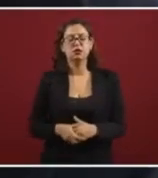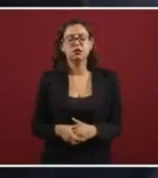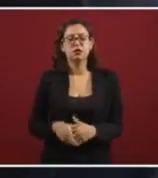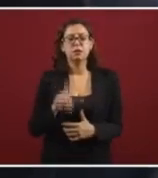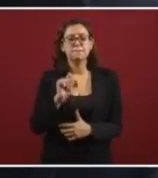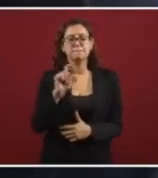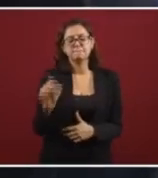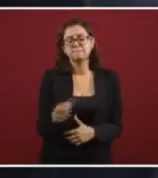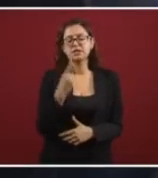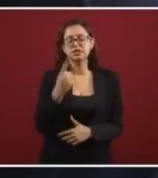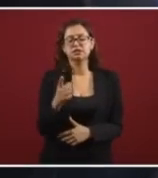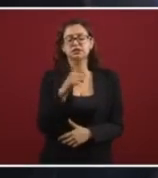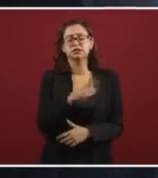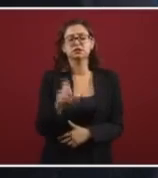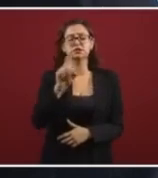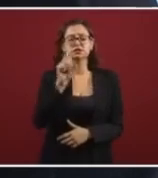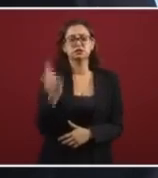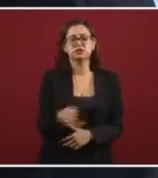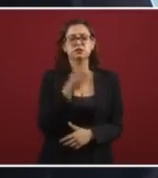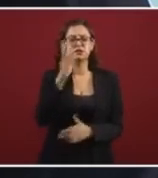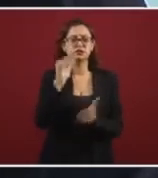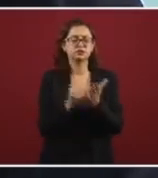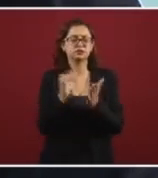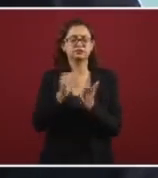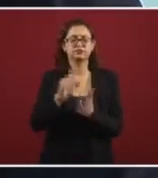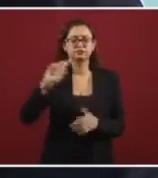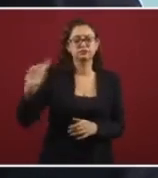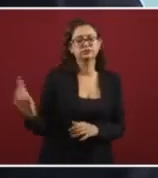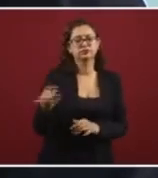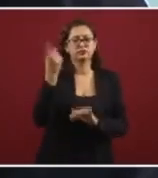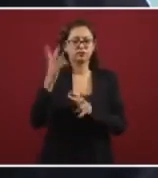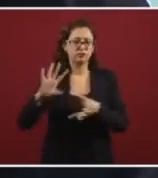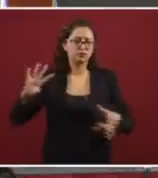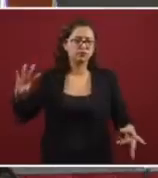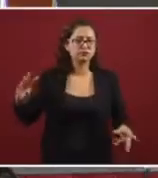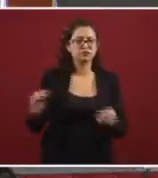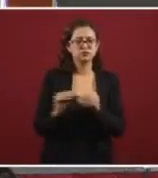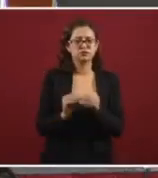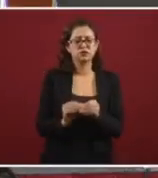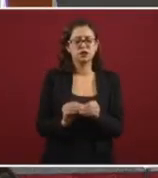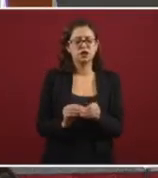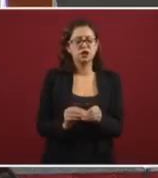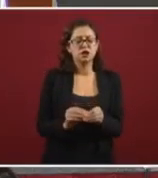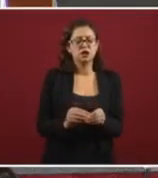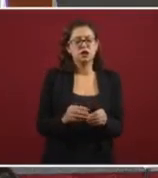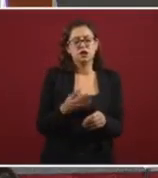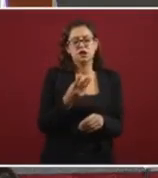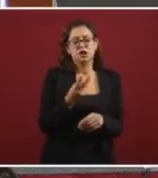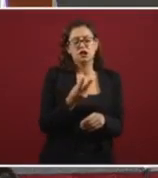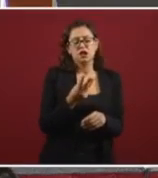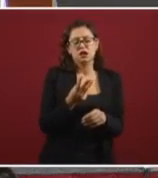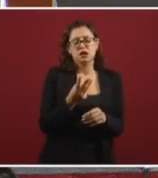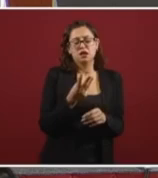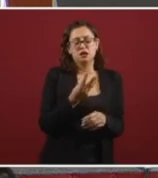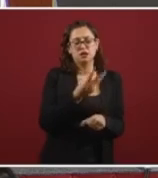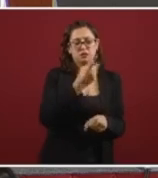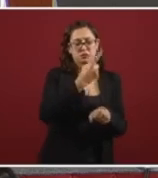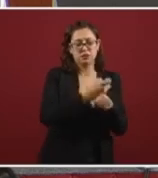de $624 millones, 3% más del total de la inversión directa captada en el país, de la